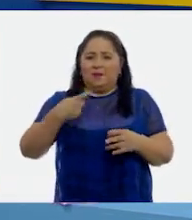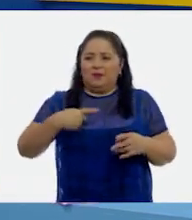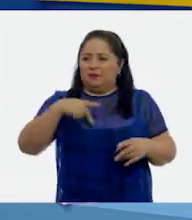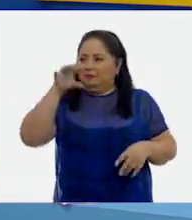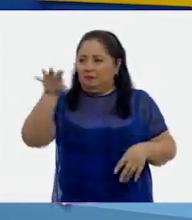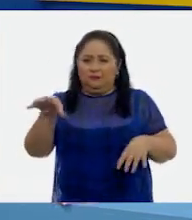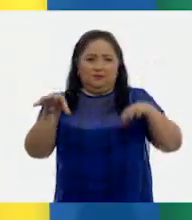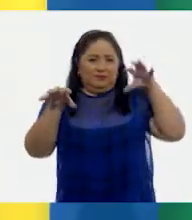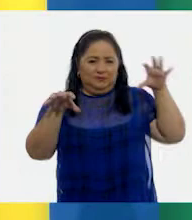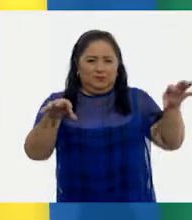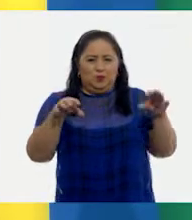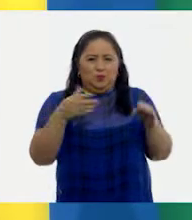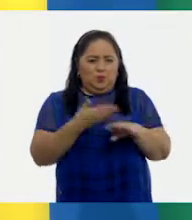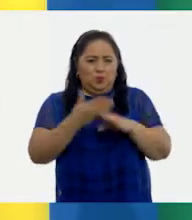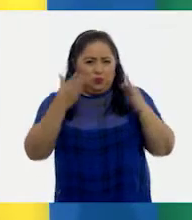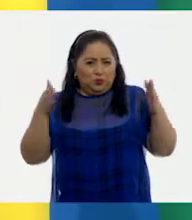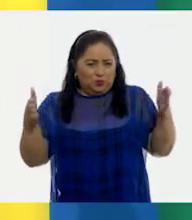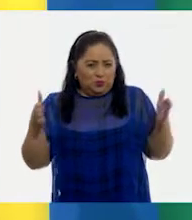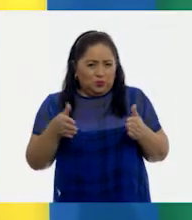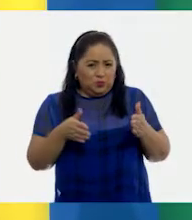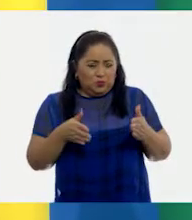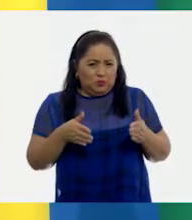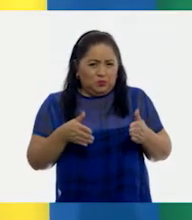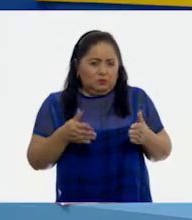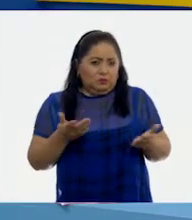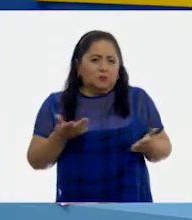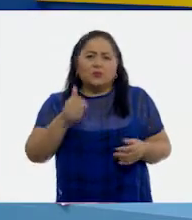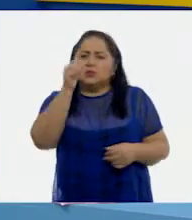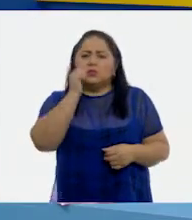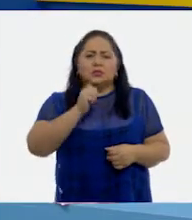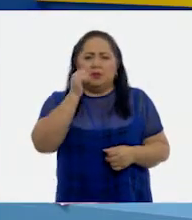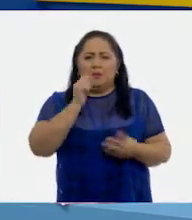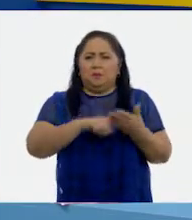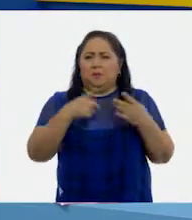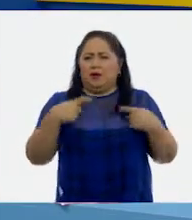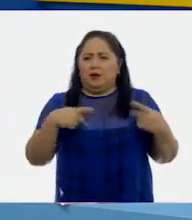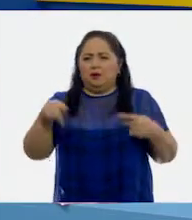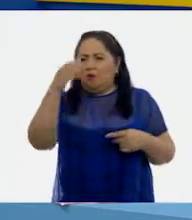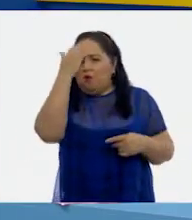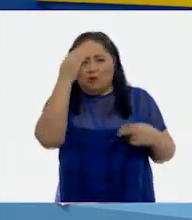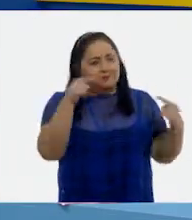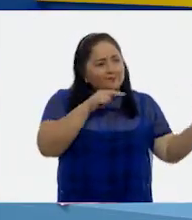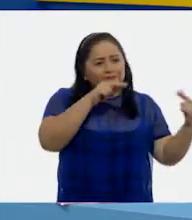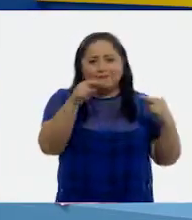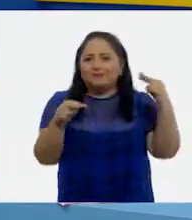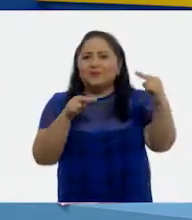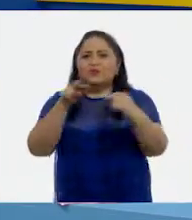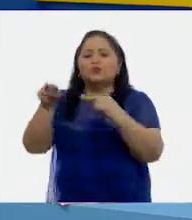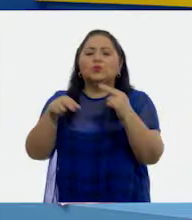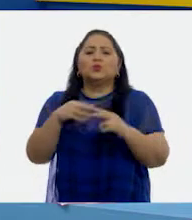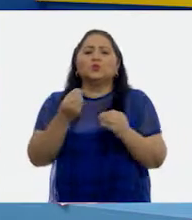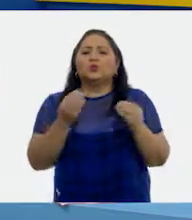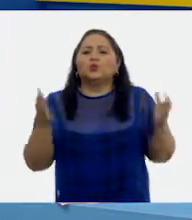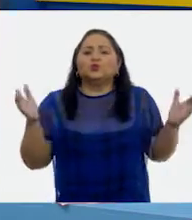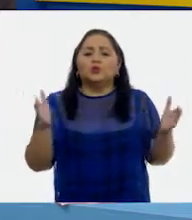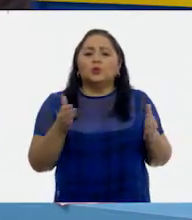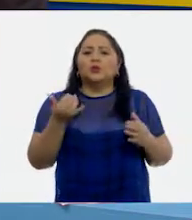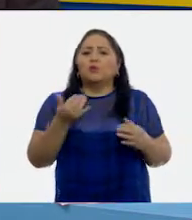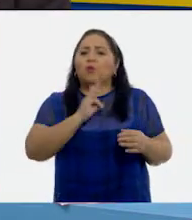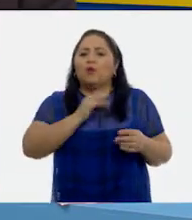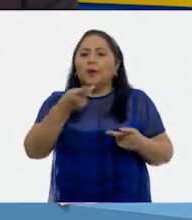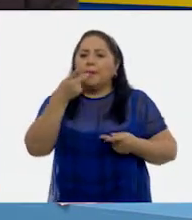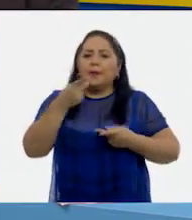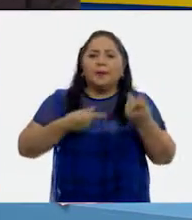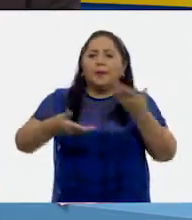poblaciones pequeñas, es común que los habitantes se conozcan entre sí y que interactúen